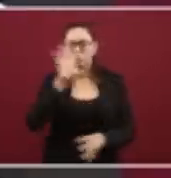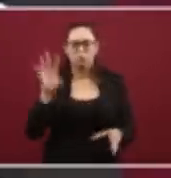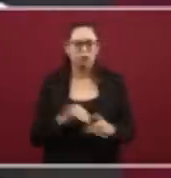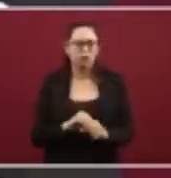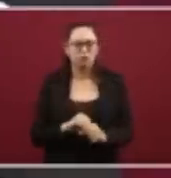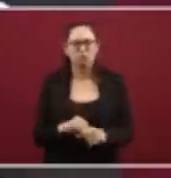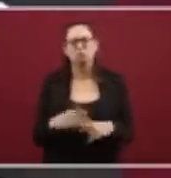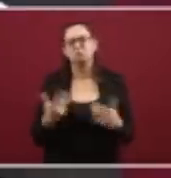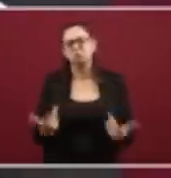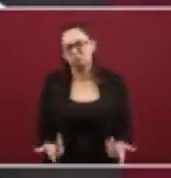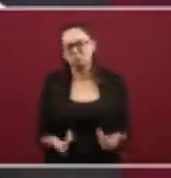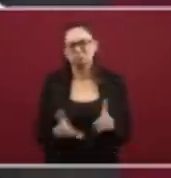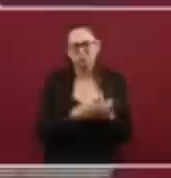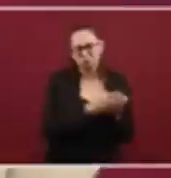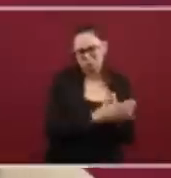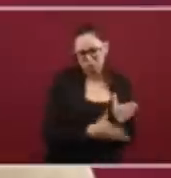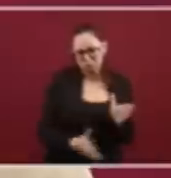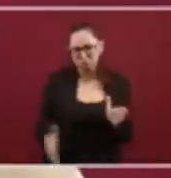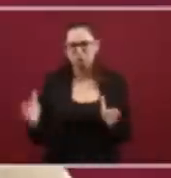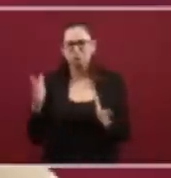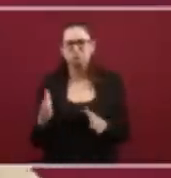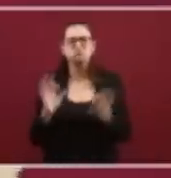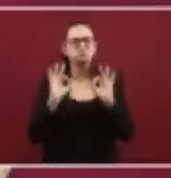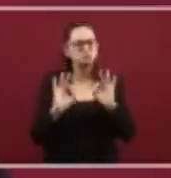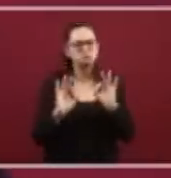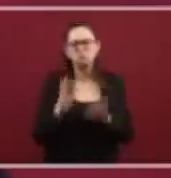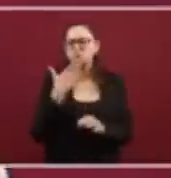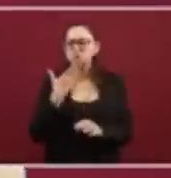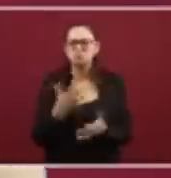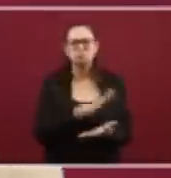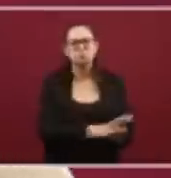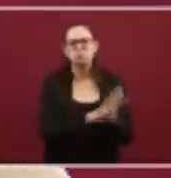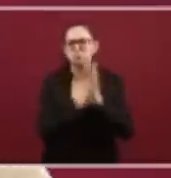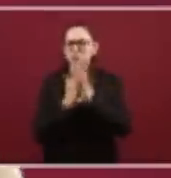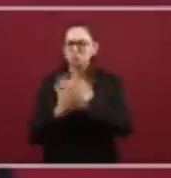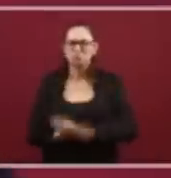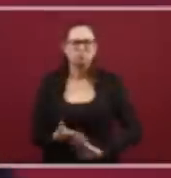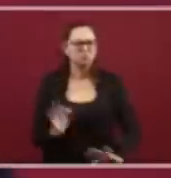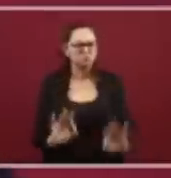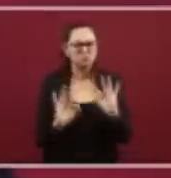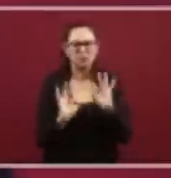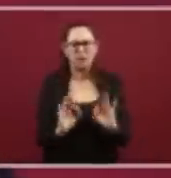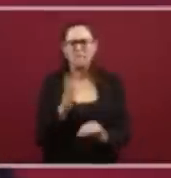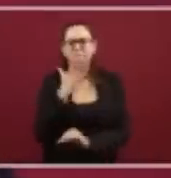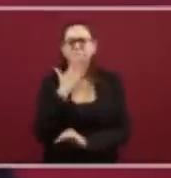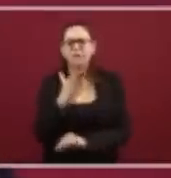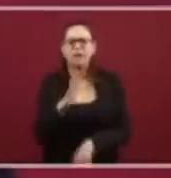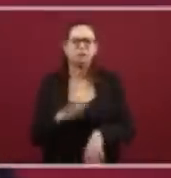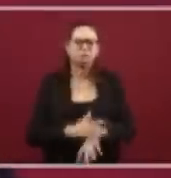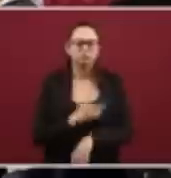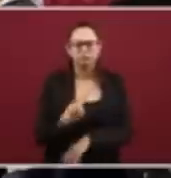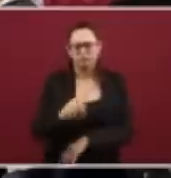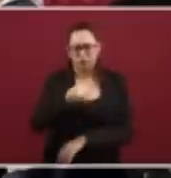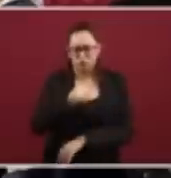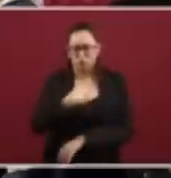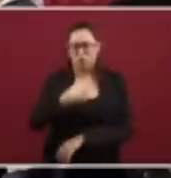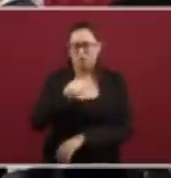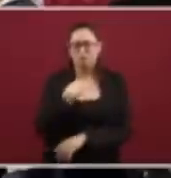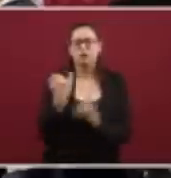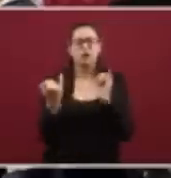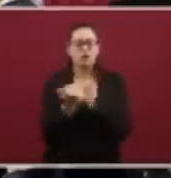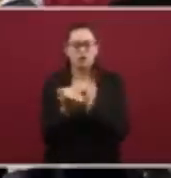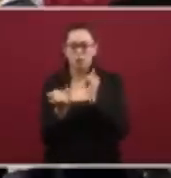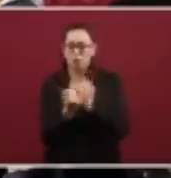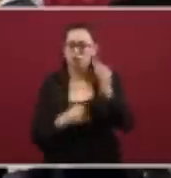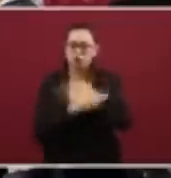ha transitado muy suave porque pues tanto yo en lo personal como por supuesto